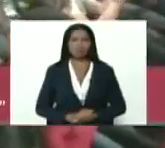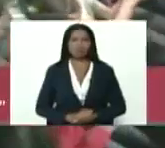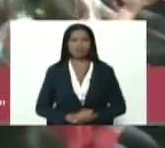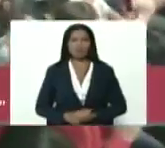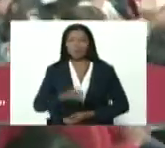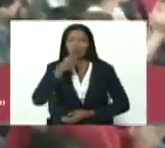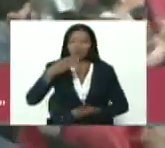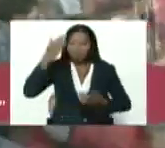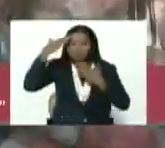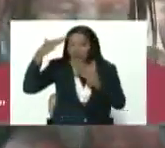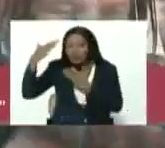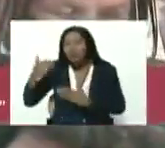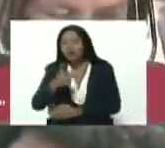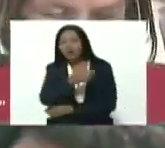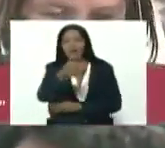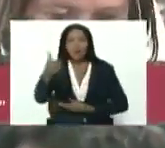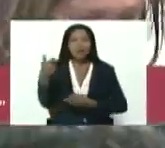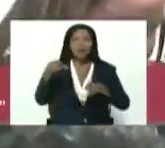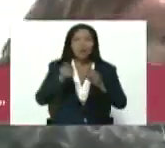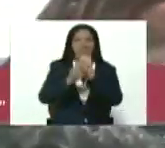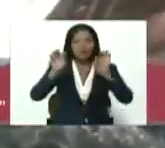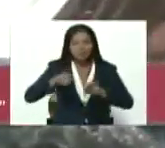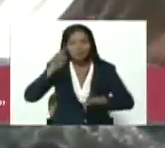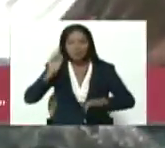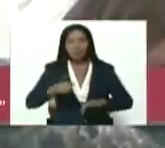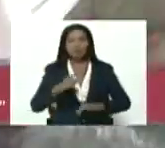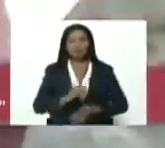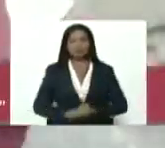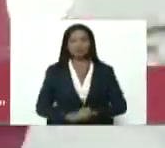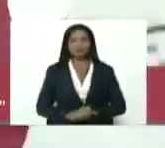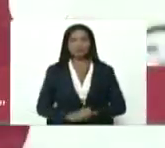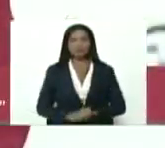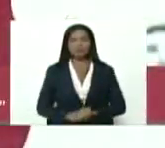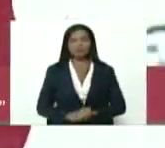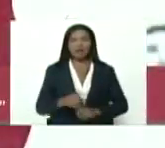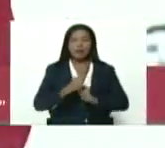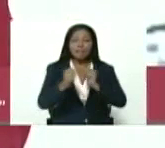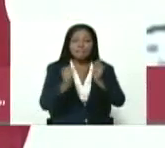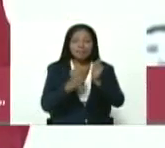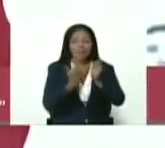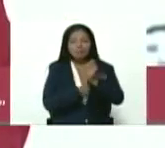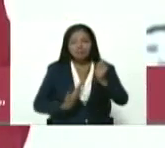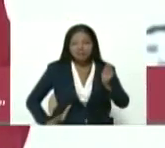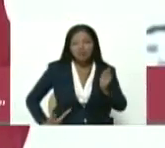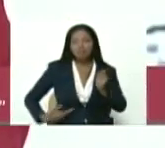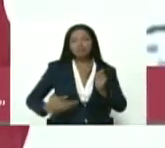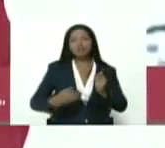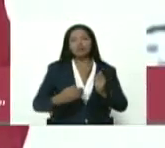Bueno, mi saludo a el